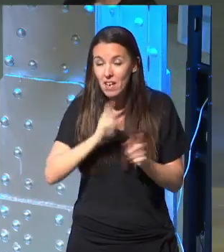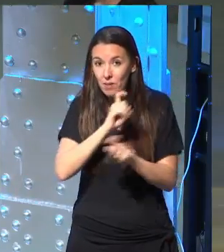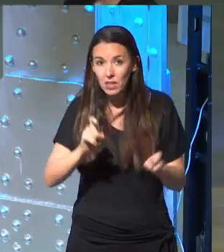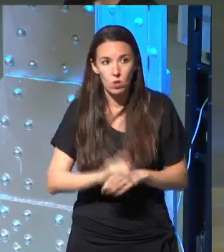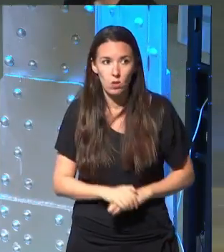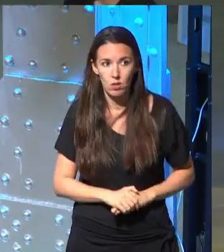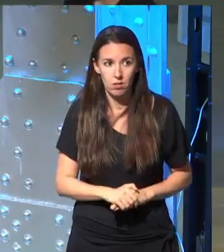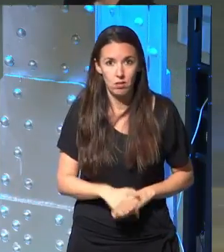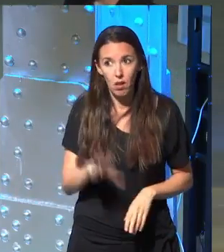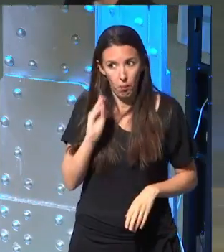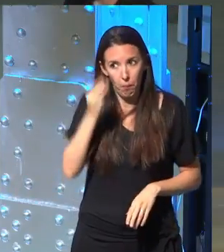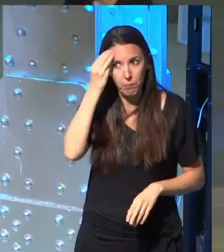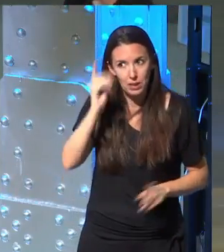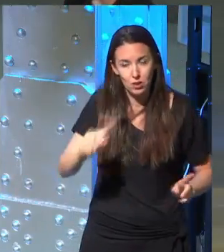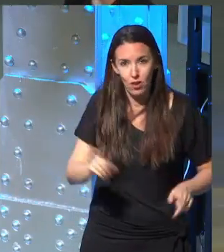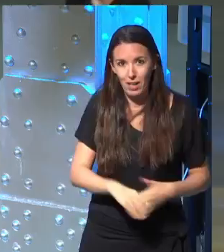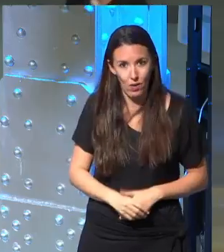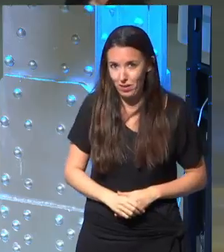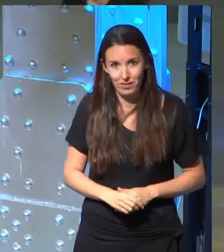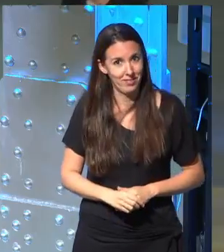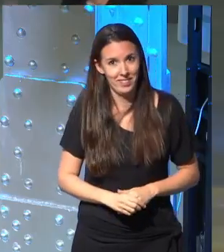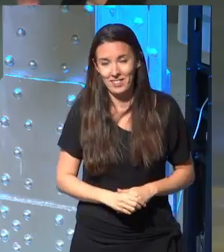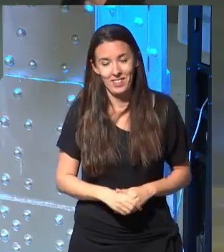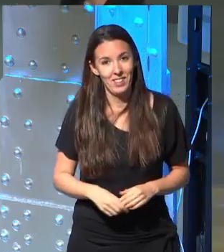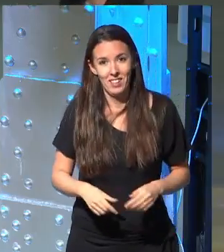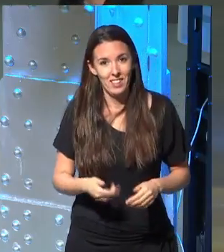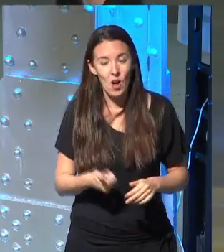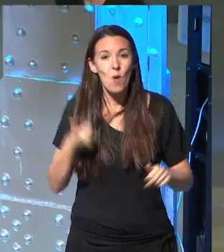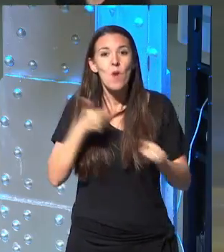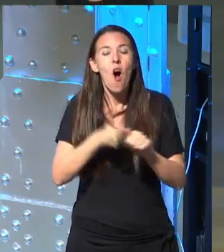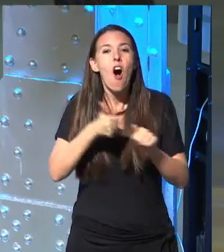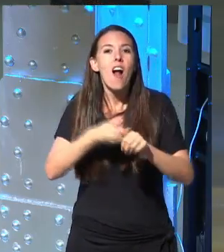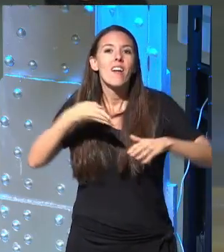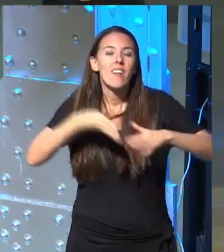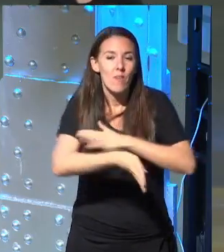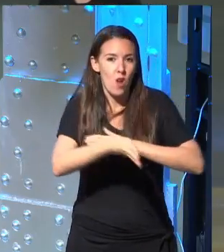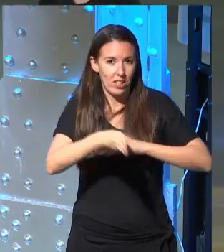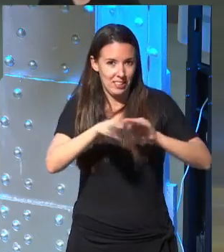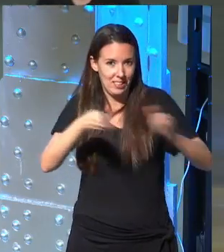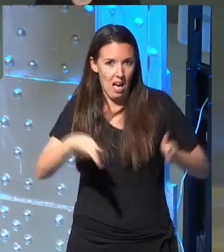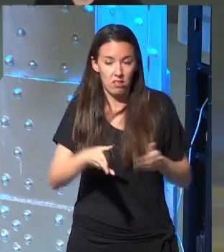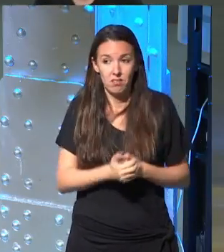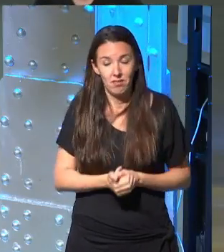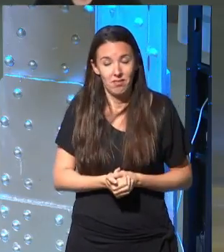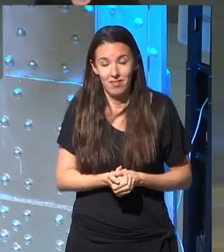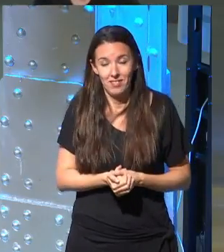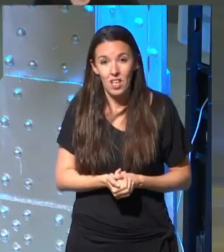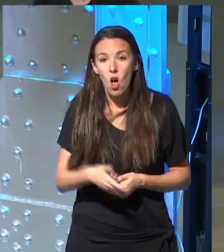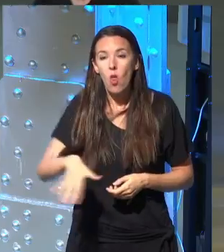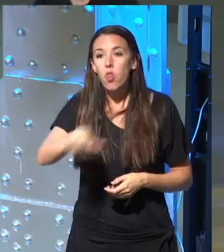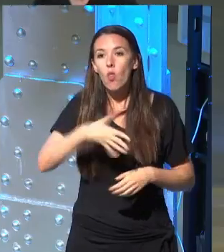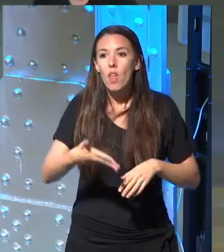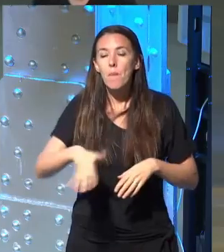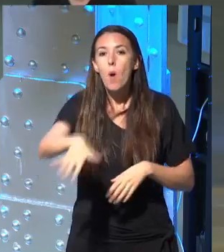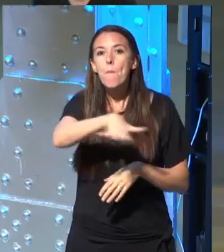Yo no. Entiendo que no, ¿eh? No. Yo tampoco. La recepcionista. No sabía nada. Pero bueno, eso es donde estabas, en